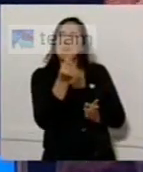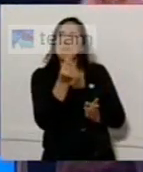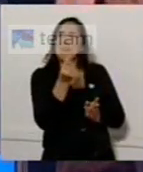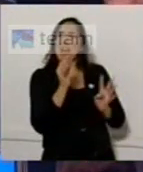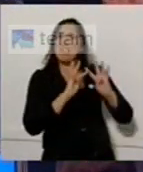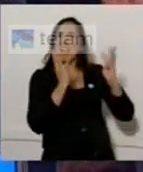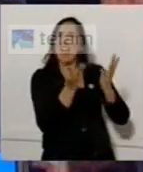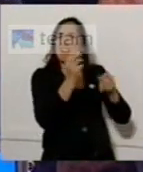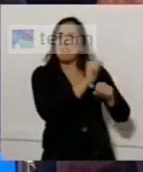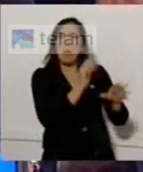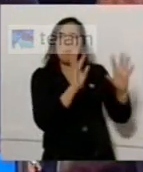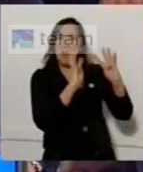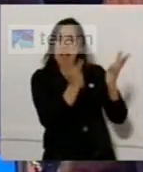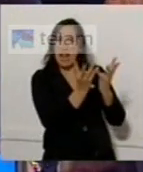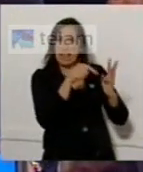Vayan a ver,